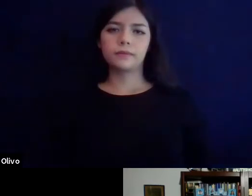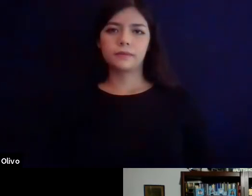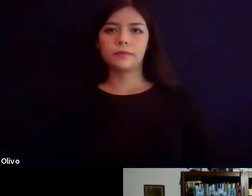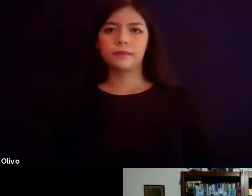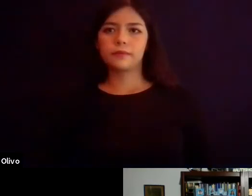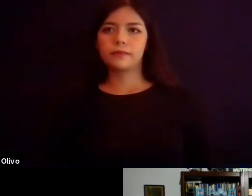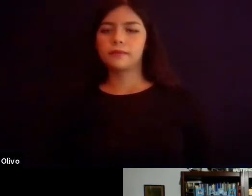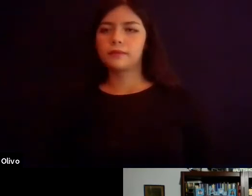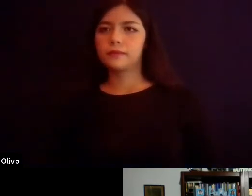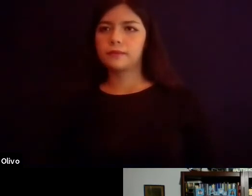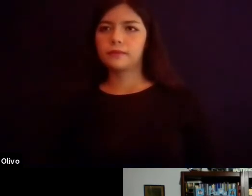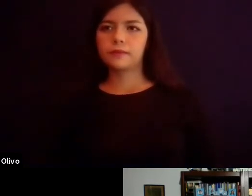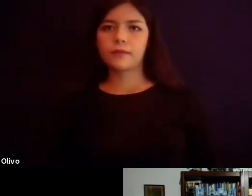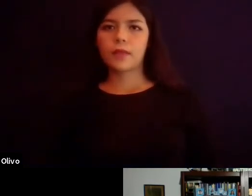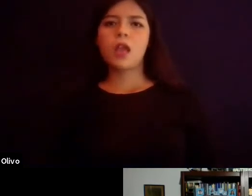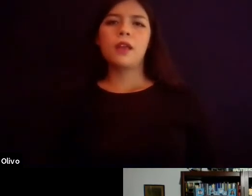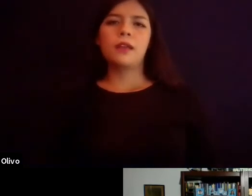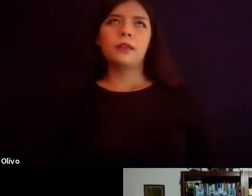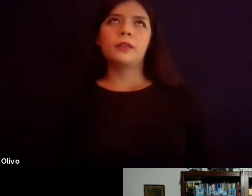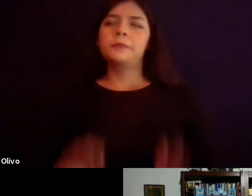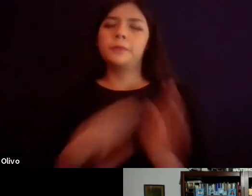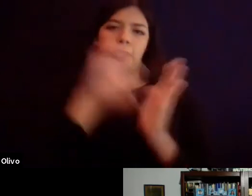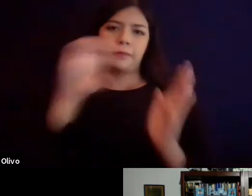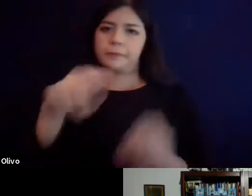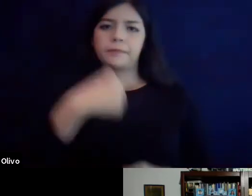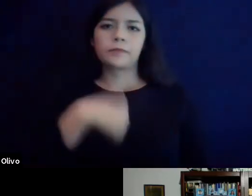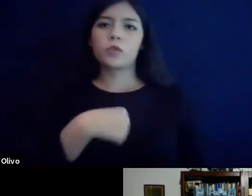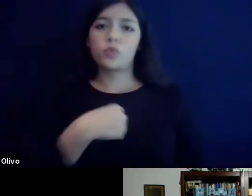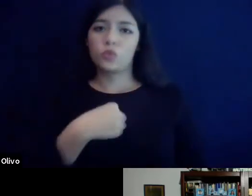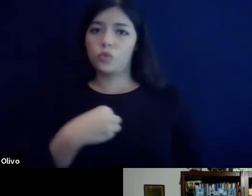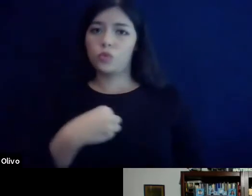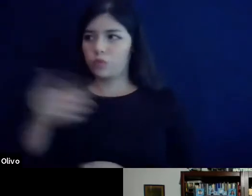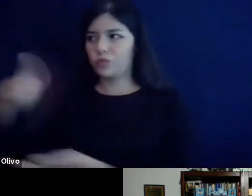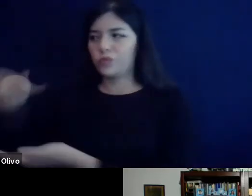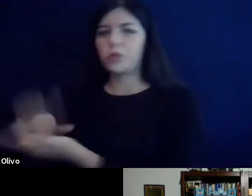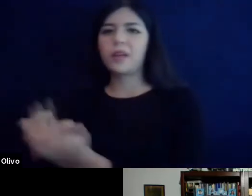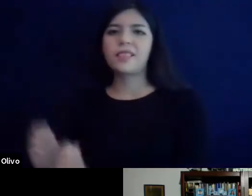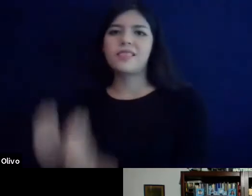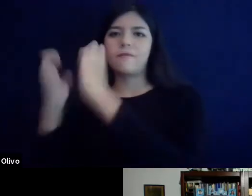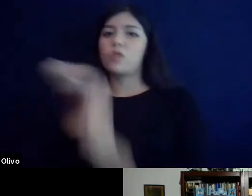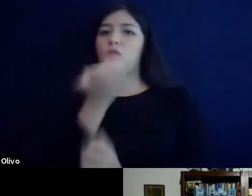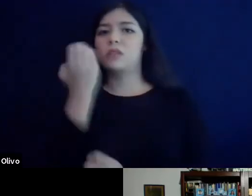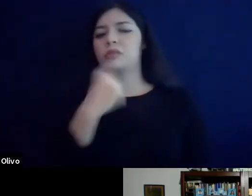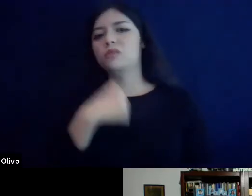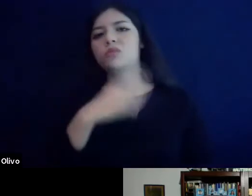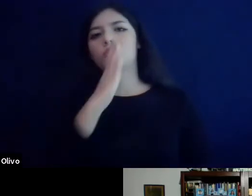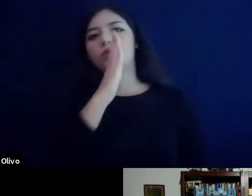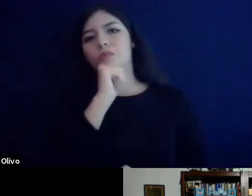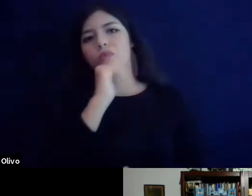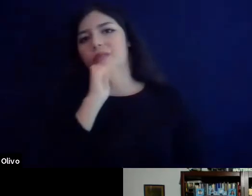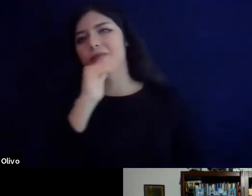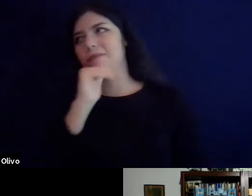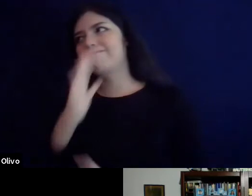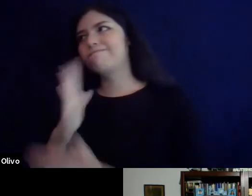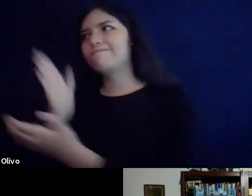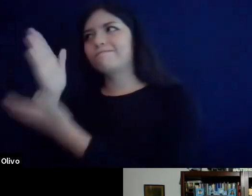no pudiera subir y que los maestros, bueno, fueron a la casa, pero las tareas o la parte de investigación, pues sí tenía que